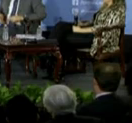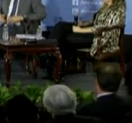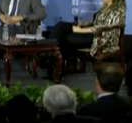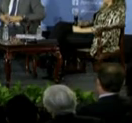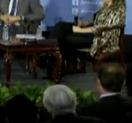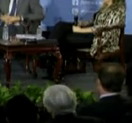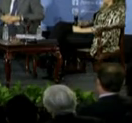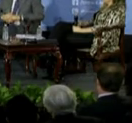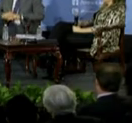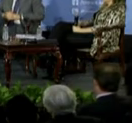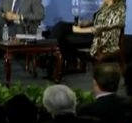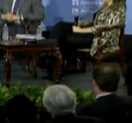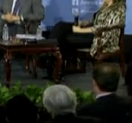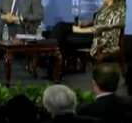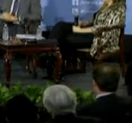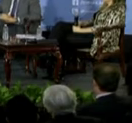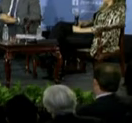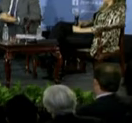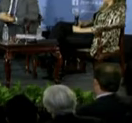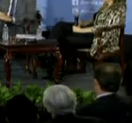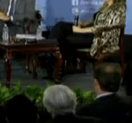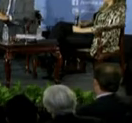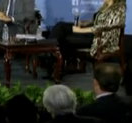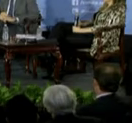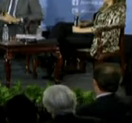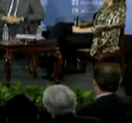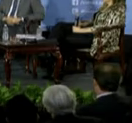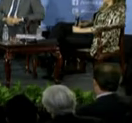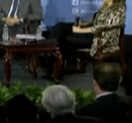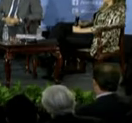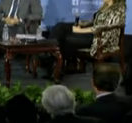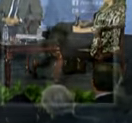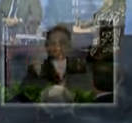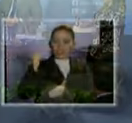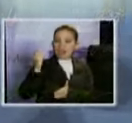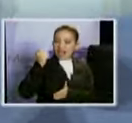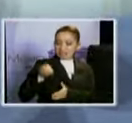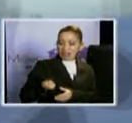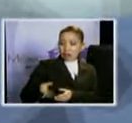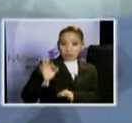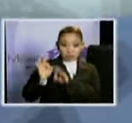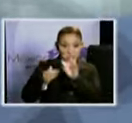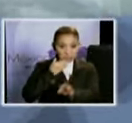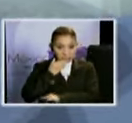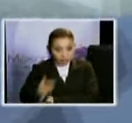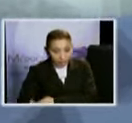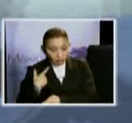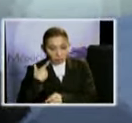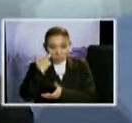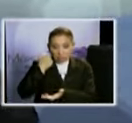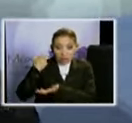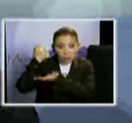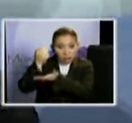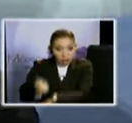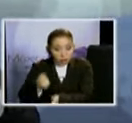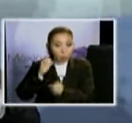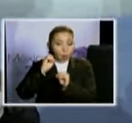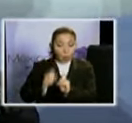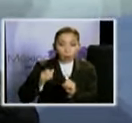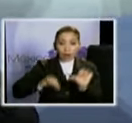que tenemos con el modelo actual es generando personas que se terminan siendo estigmatizadas, no tratadas adecuadamente, ni siquiera con presupuestos o